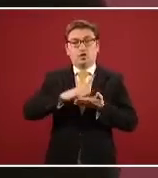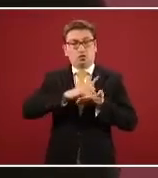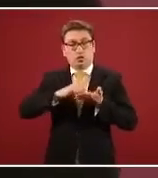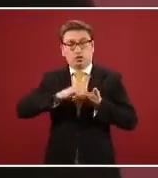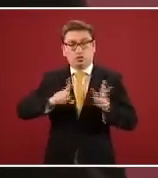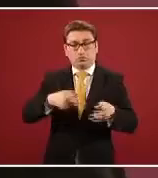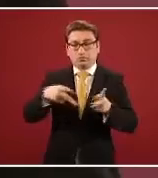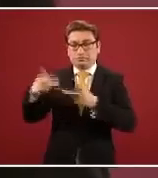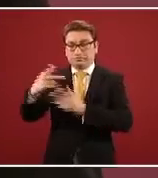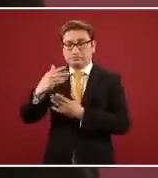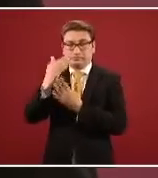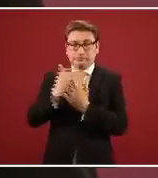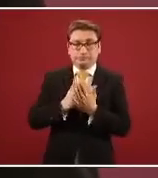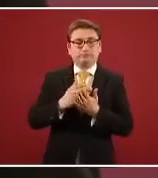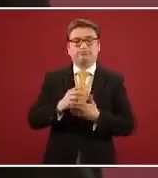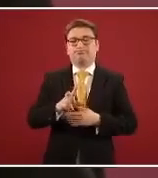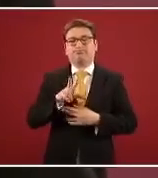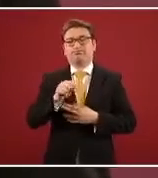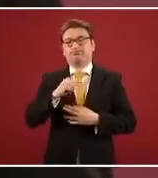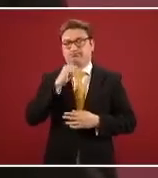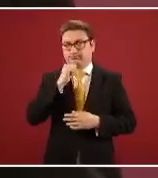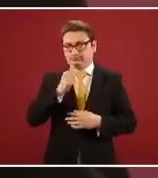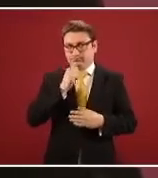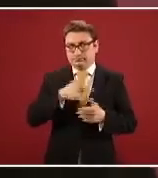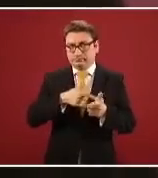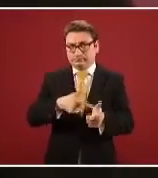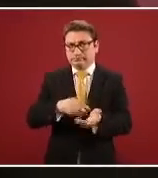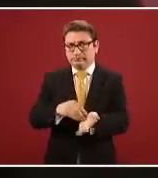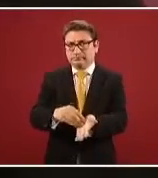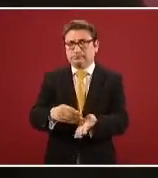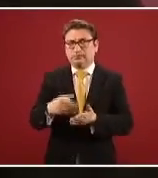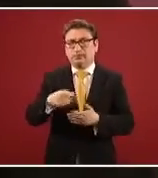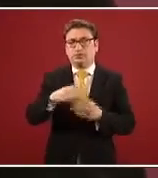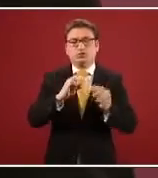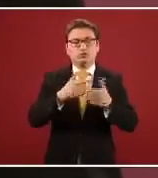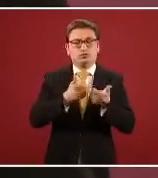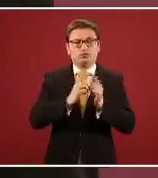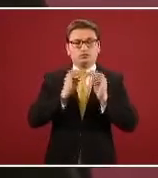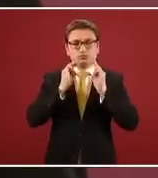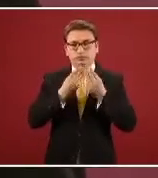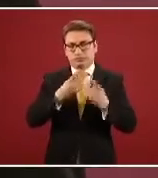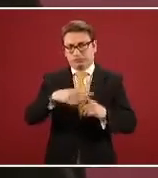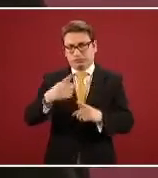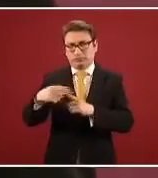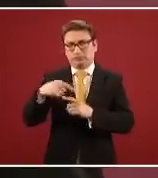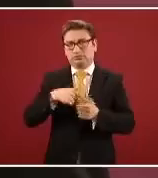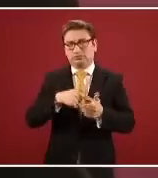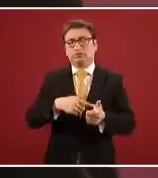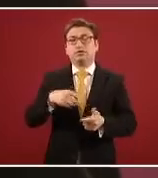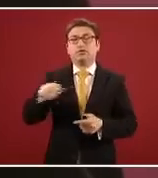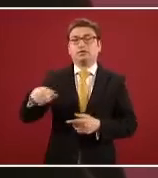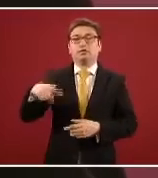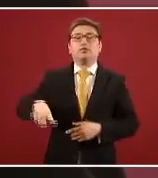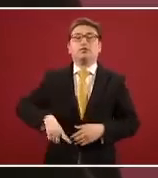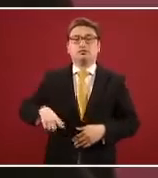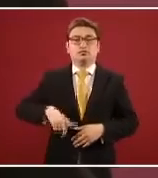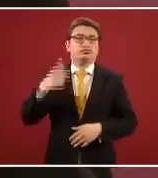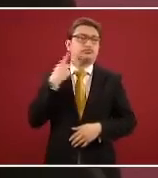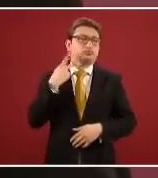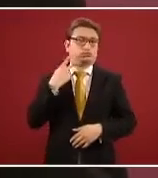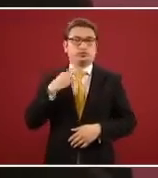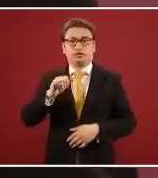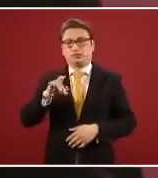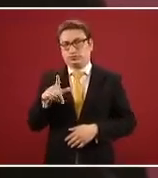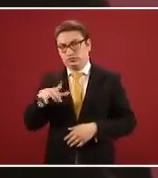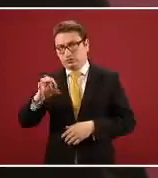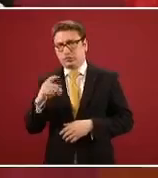drogas, ni ninguno de los efectos negativos relativos con el narcotráfico. La política del presidente Andrés Manuel López Obrador,